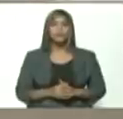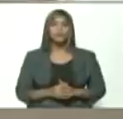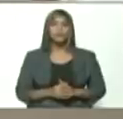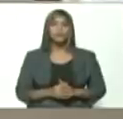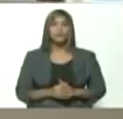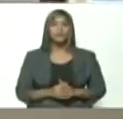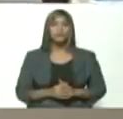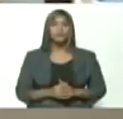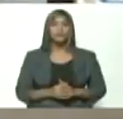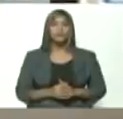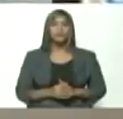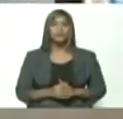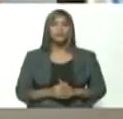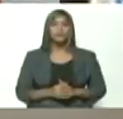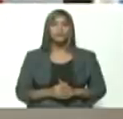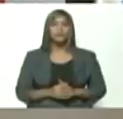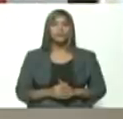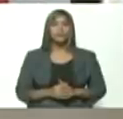Quiero